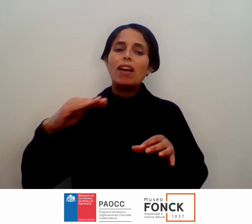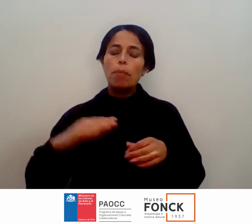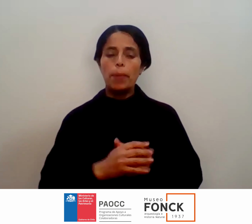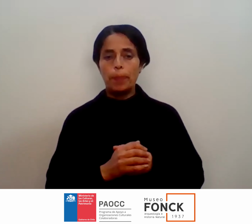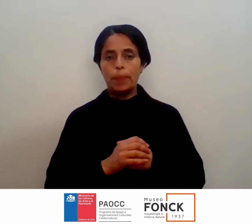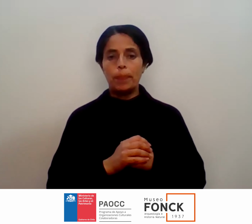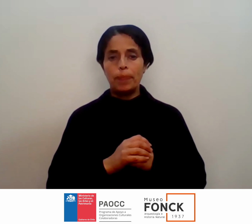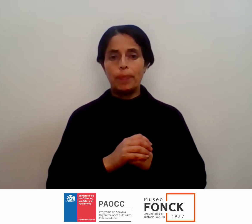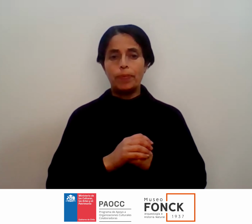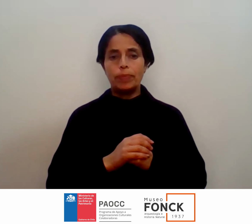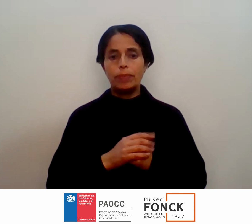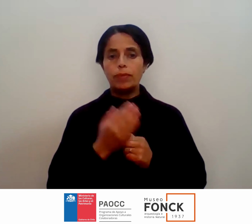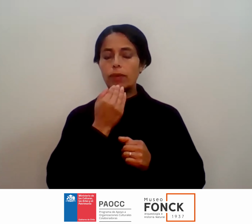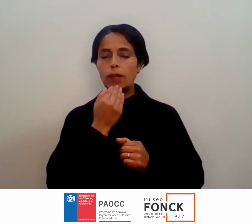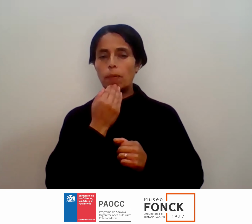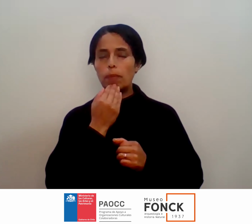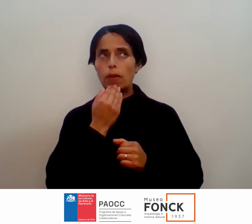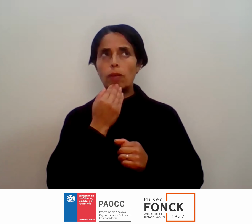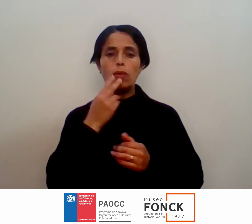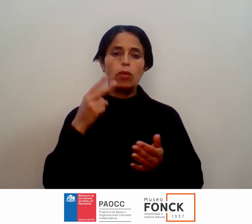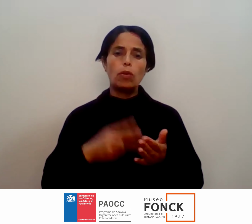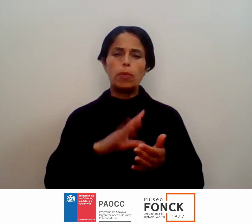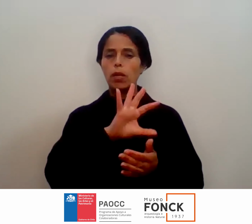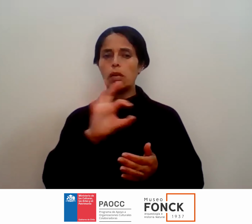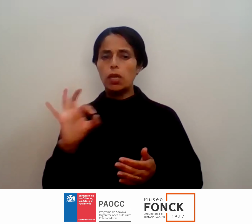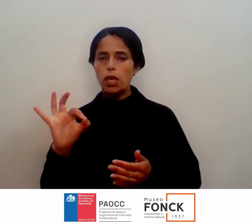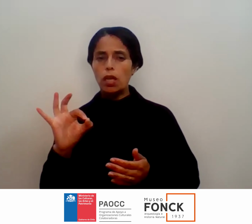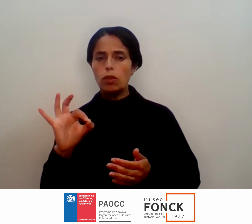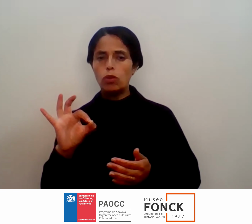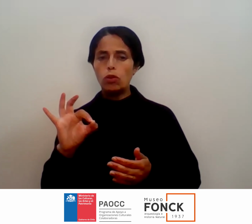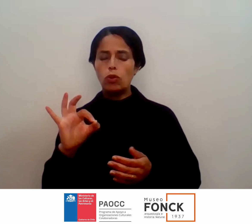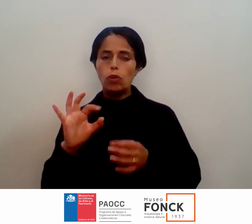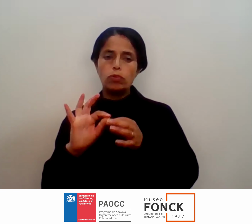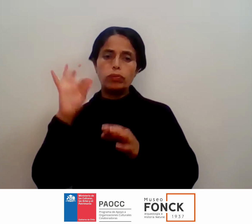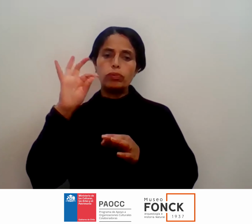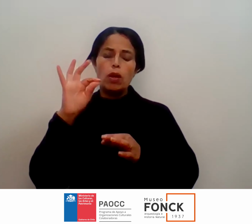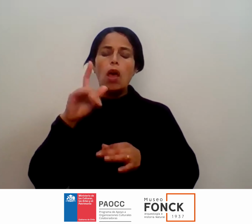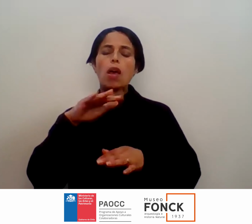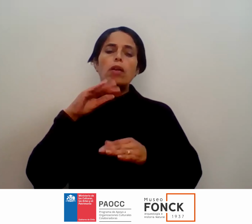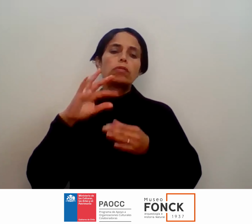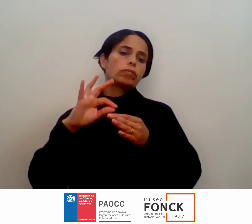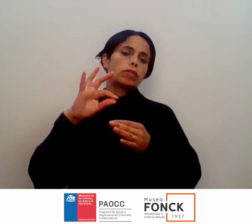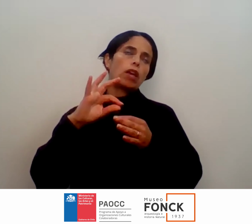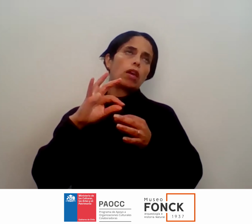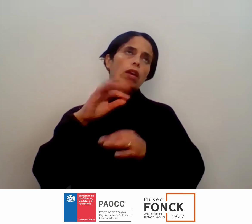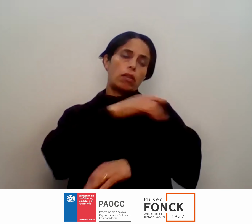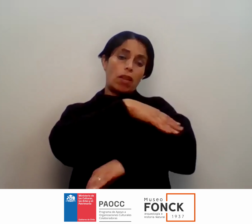entre 2000, 2500 metros sobre el nivel del mar. O sea, tenía un